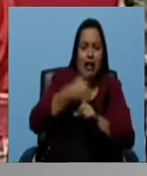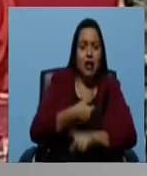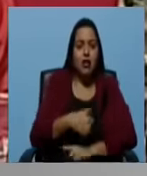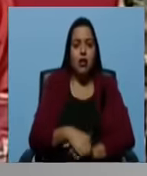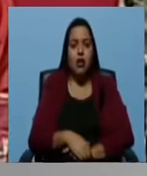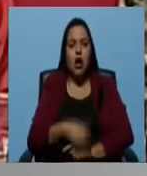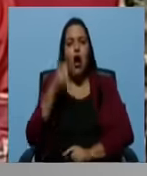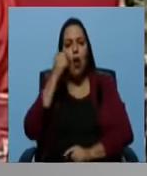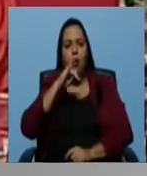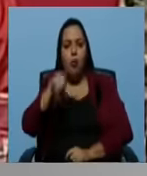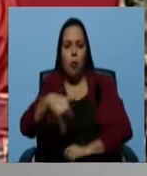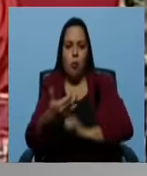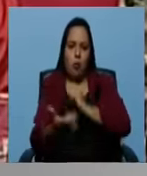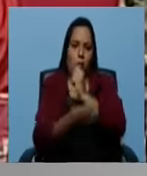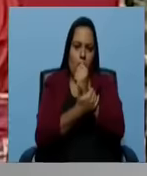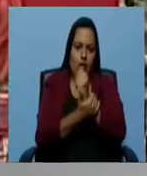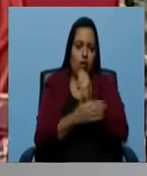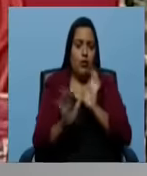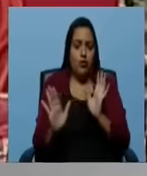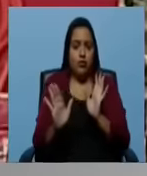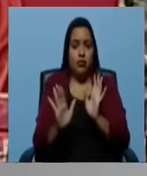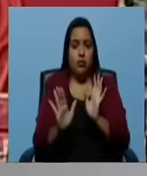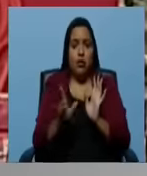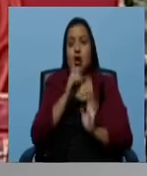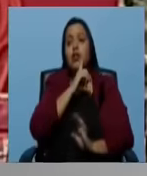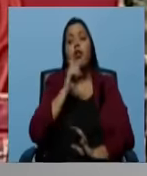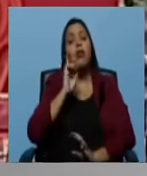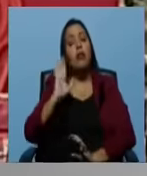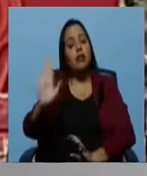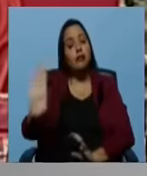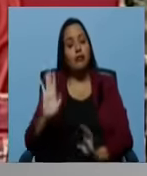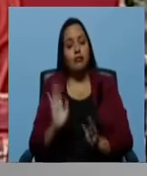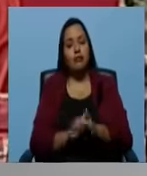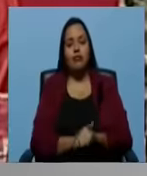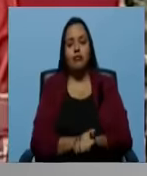Juan Guaidó, que llaman, mejor dicho,